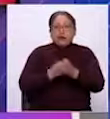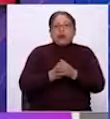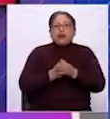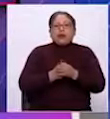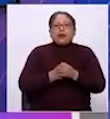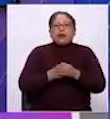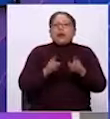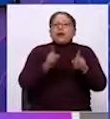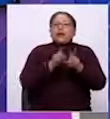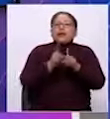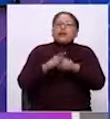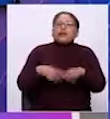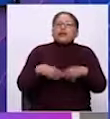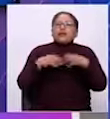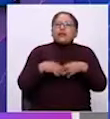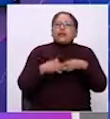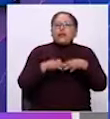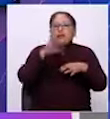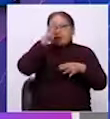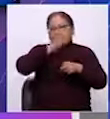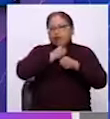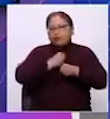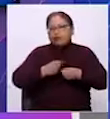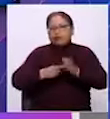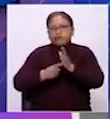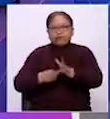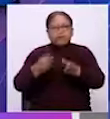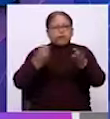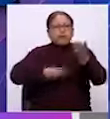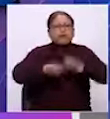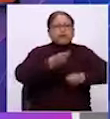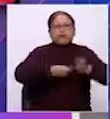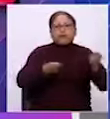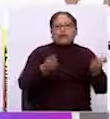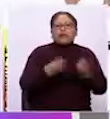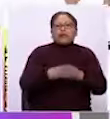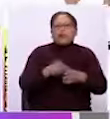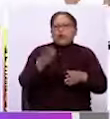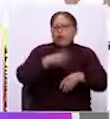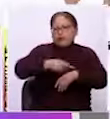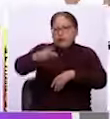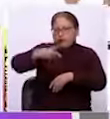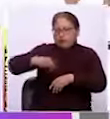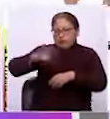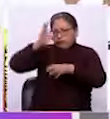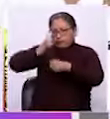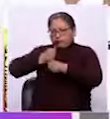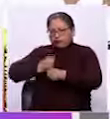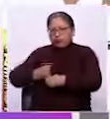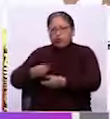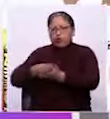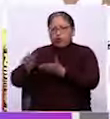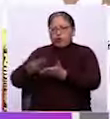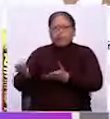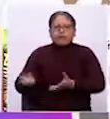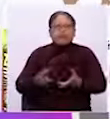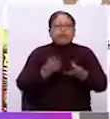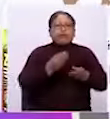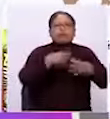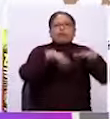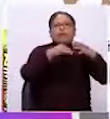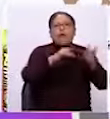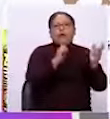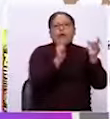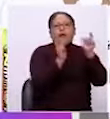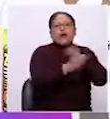empresa porque nosotros llegamos al productor vendemos en los insumos agrícolas los producimos y los compramos también y esos los vamos